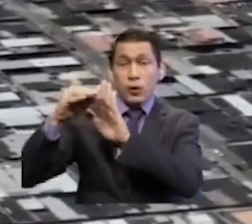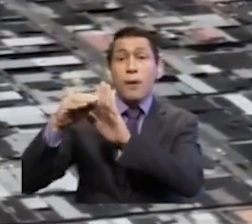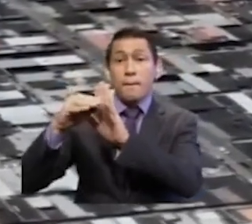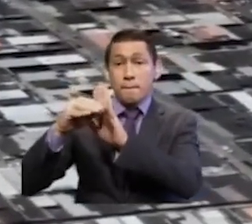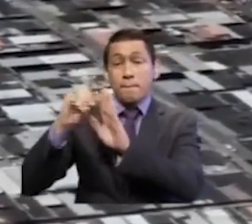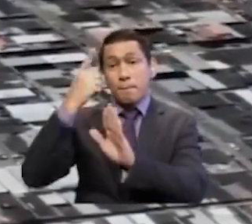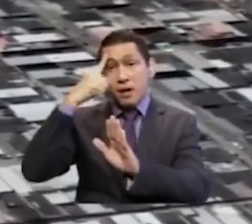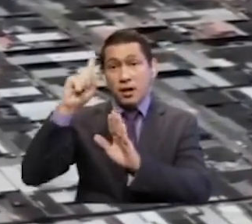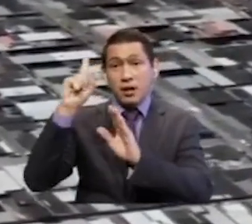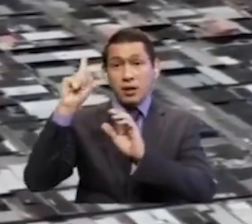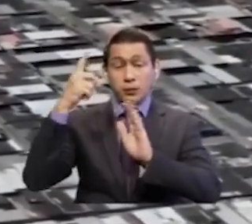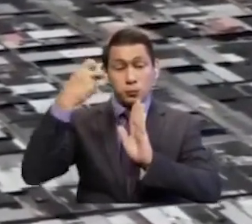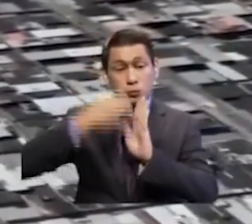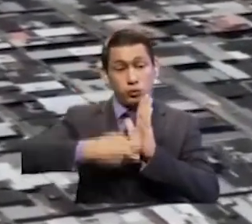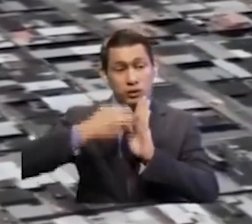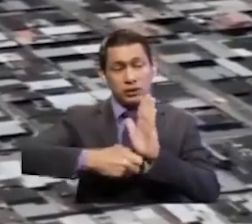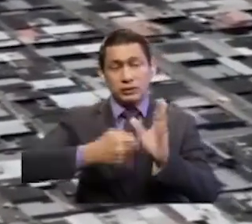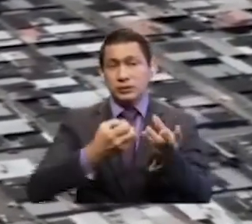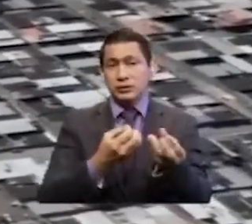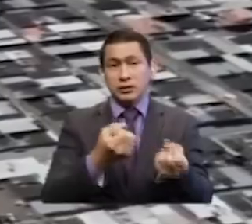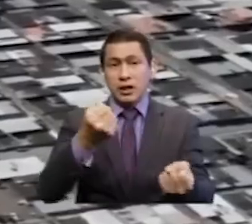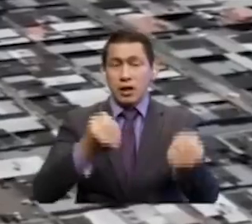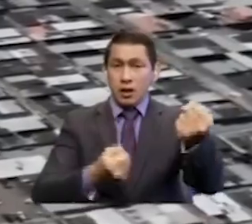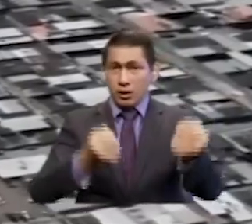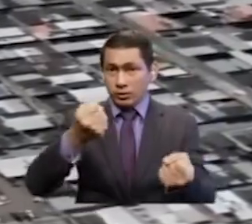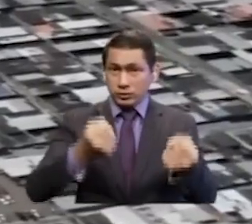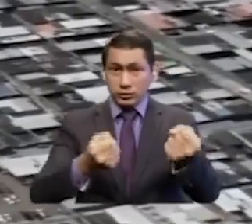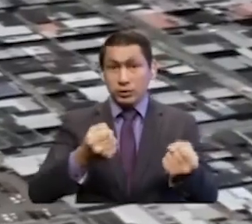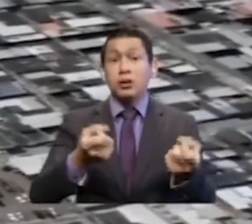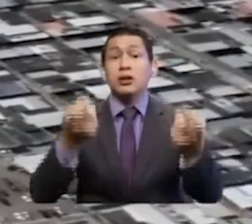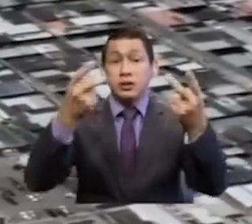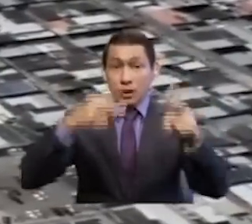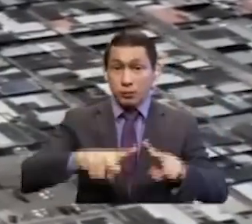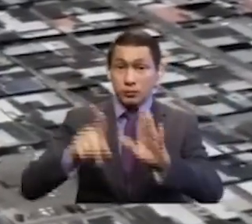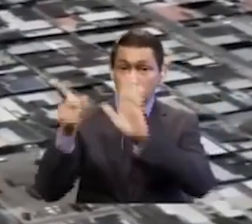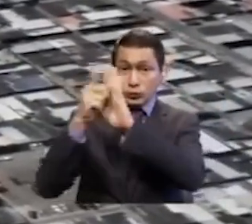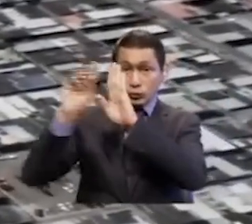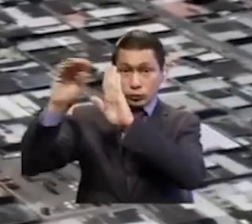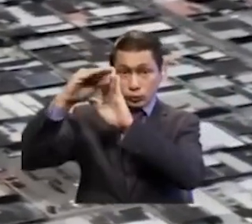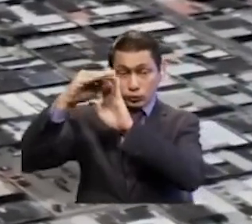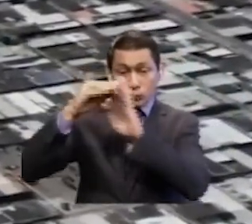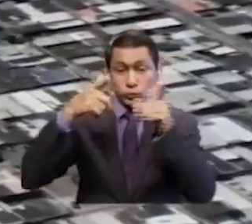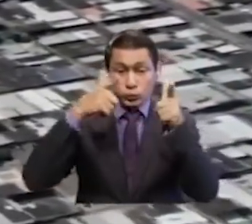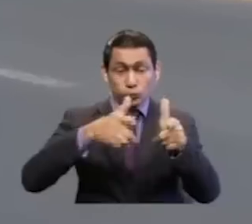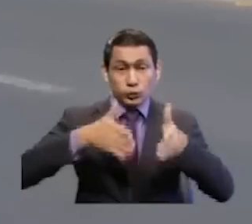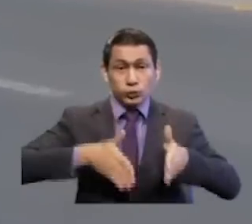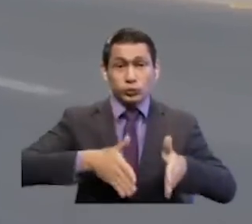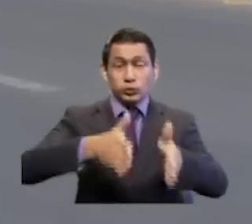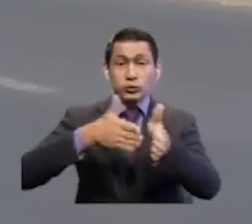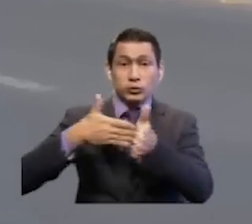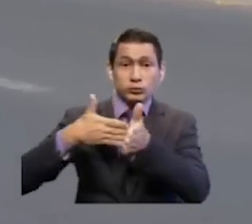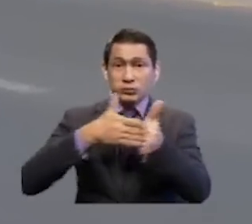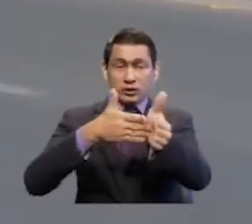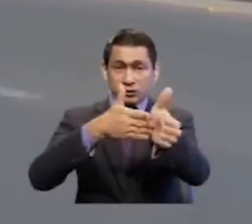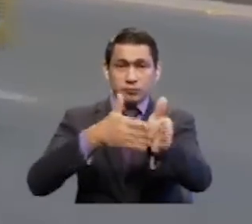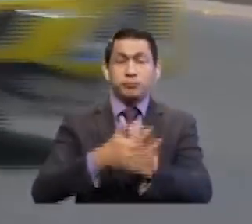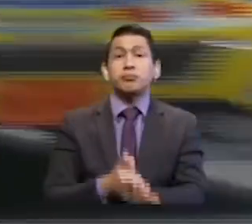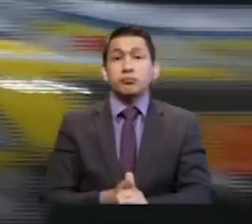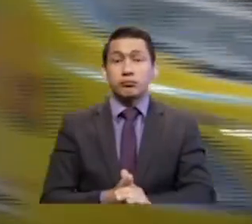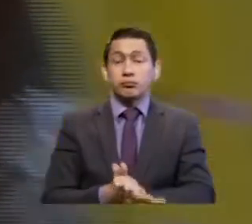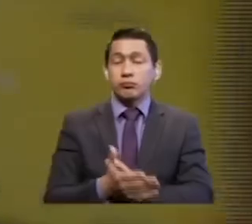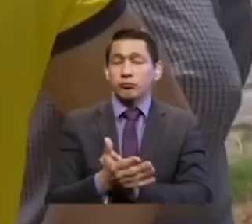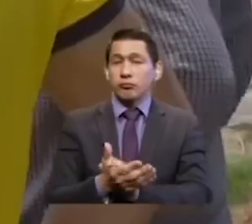de sancionar, 11 radares de invasión de carriles de metrovía y 15 que son netamente informativos, es decir, que